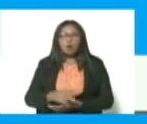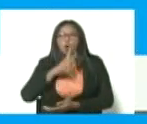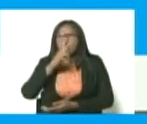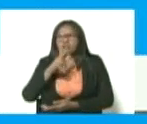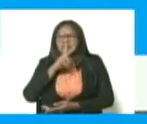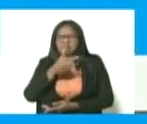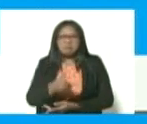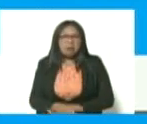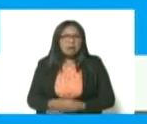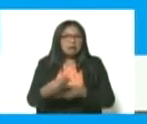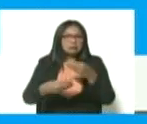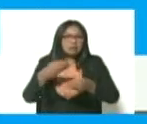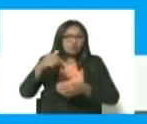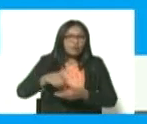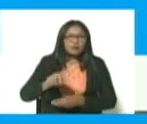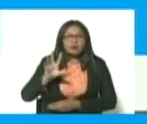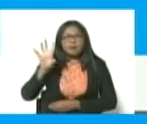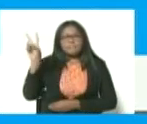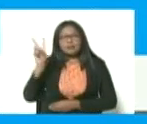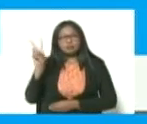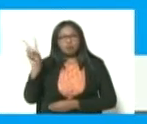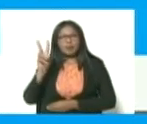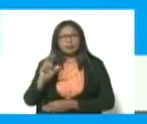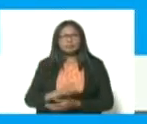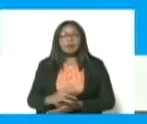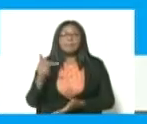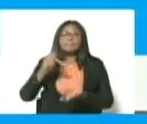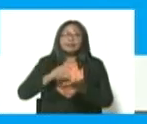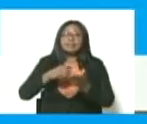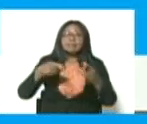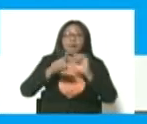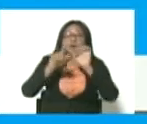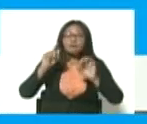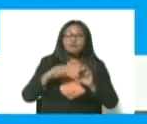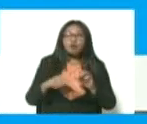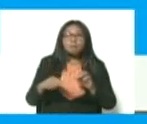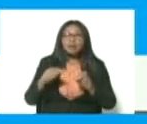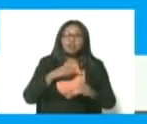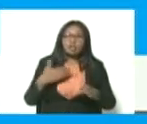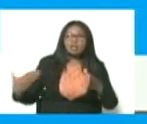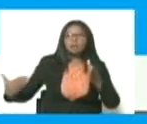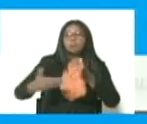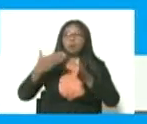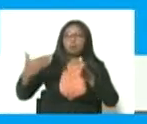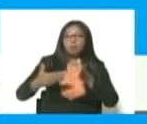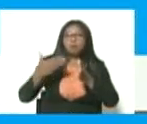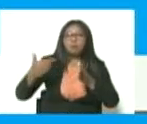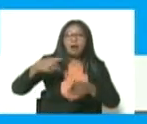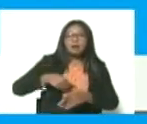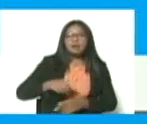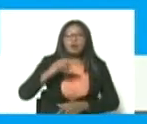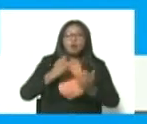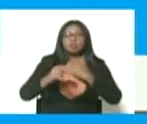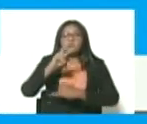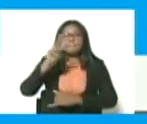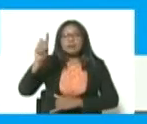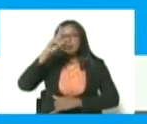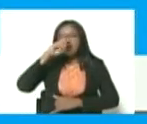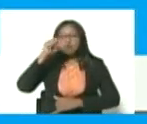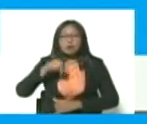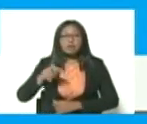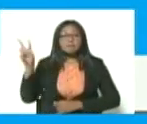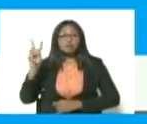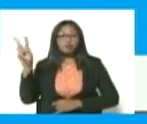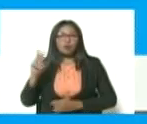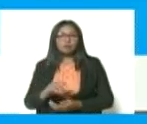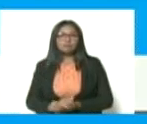hecho en el país y partícipe de todos los intentos de golpes de Estado que ha habido en los últimos 20 años en Venezuela. Y